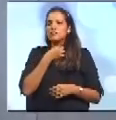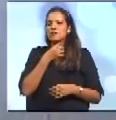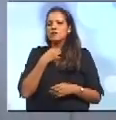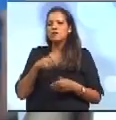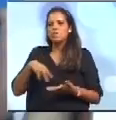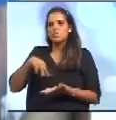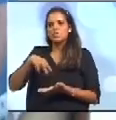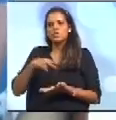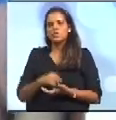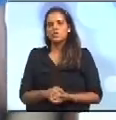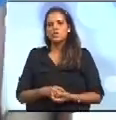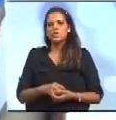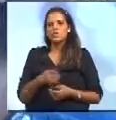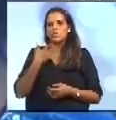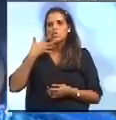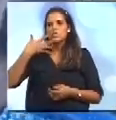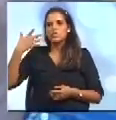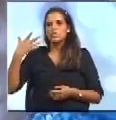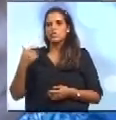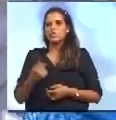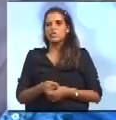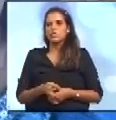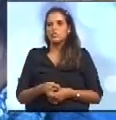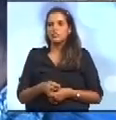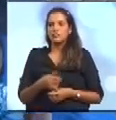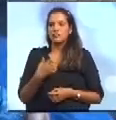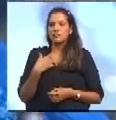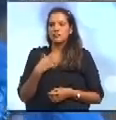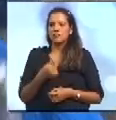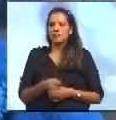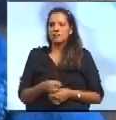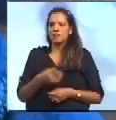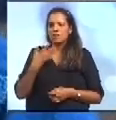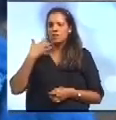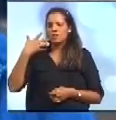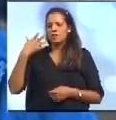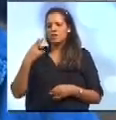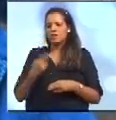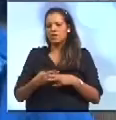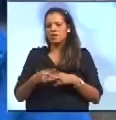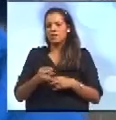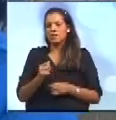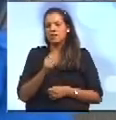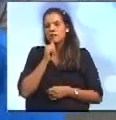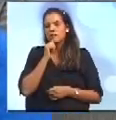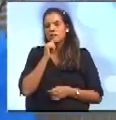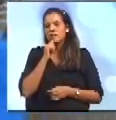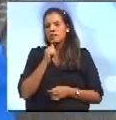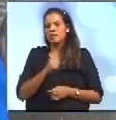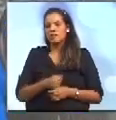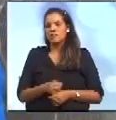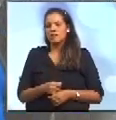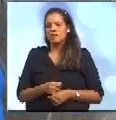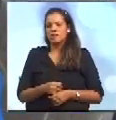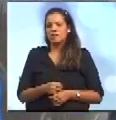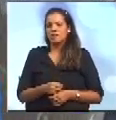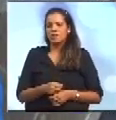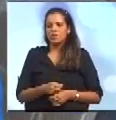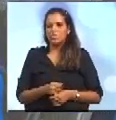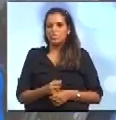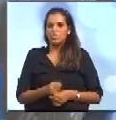la danza, el canto y la narrativa. Corre el agua, corre el agua, agua corriendo, agua, contento